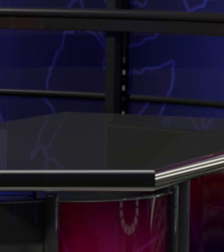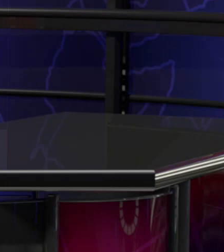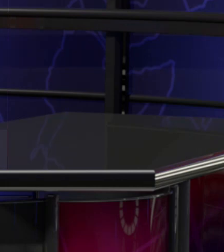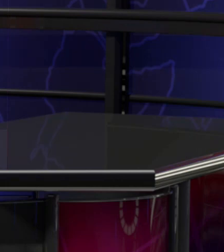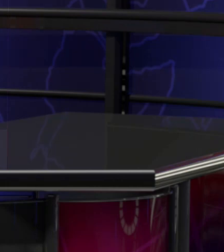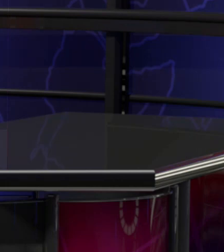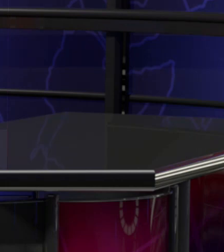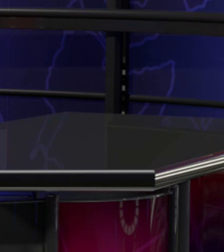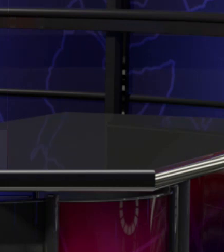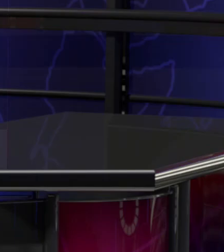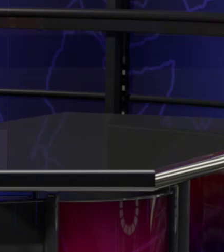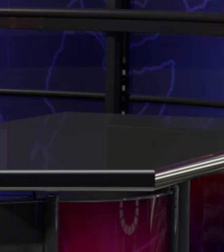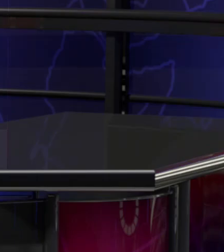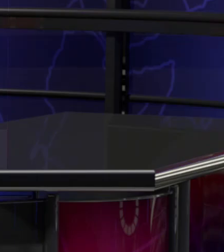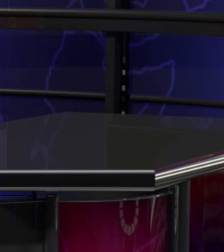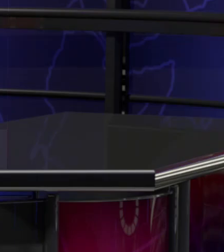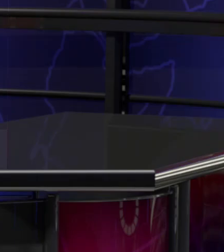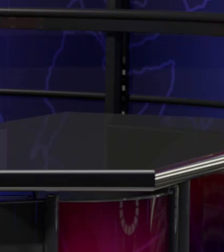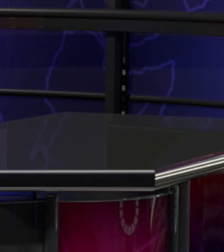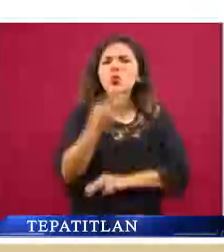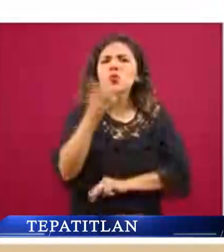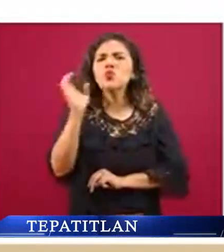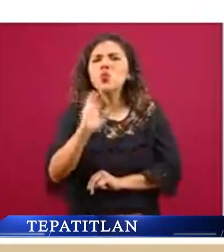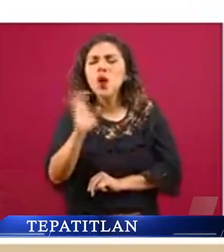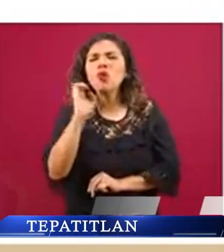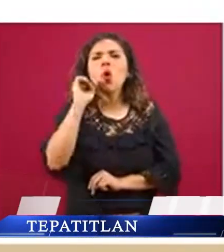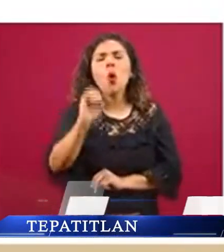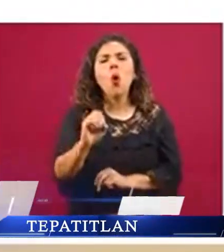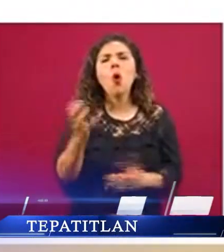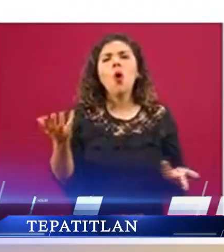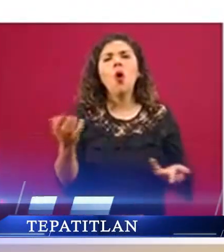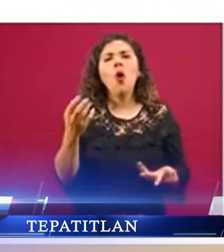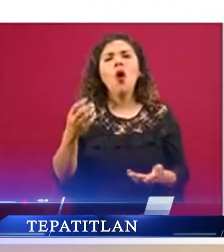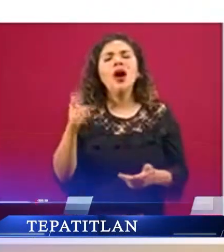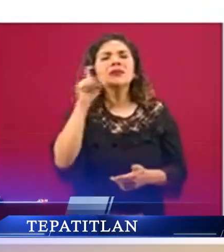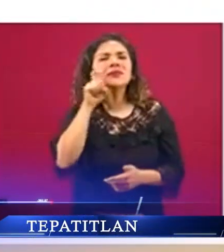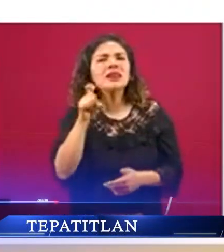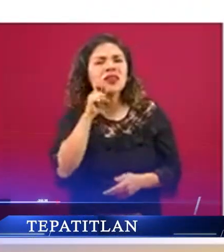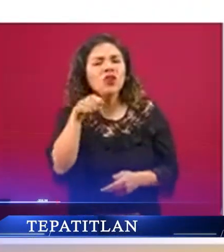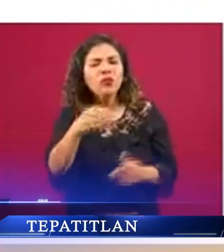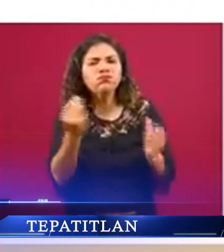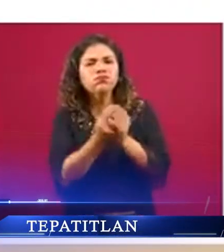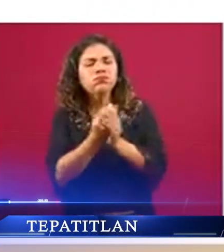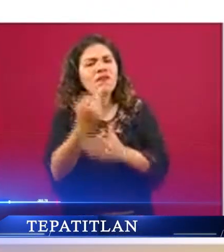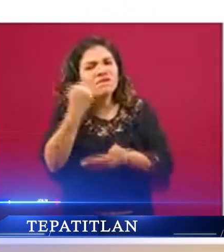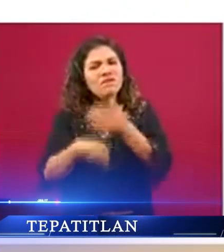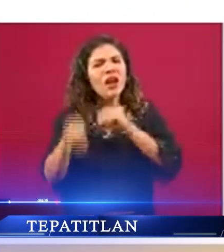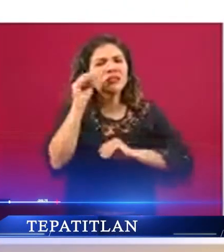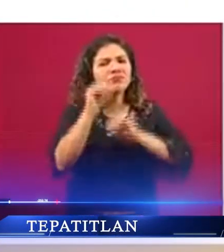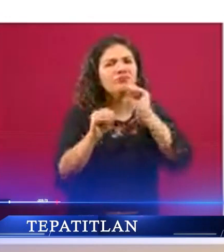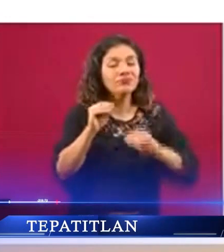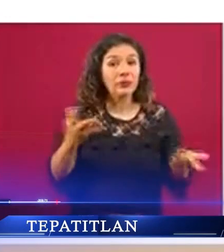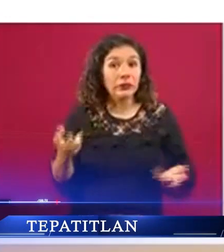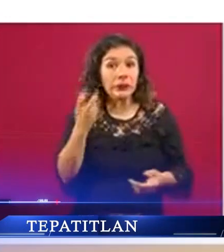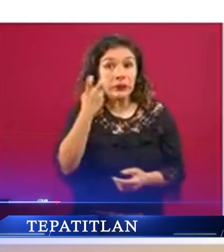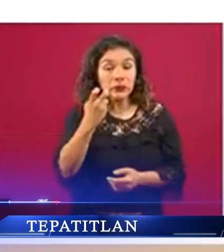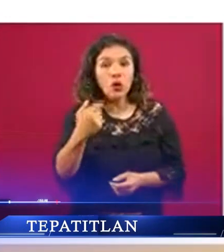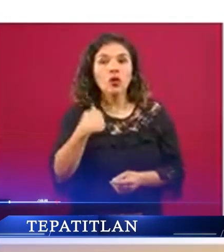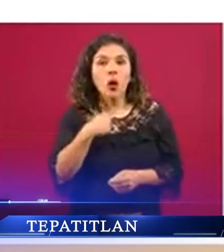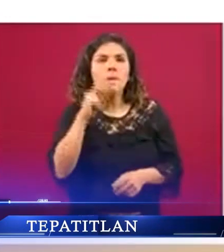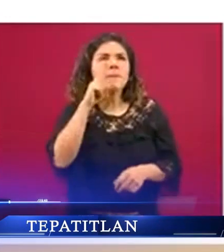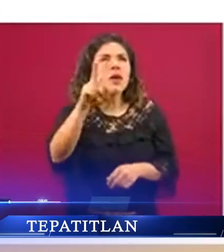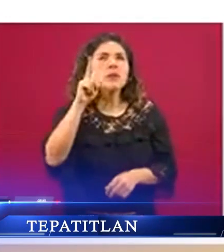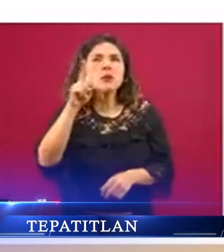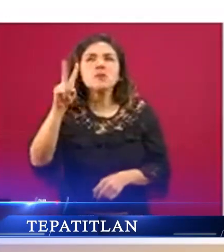COVID aquí en México, que varía en datos. Decidimos una serie de criterios para ver qué entidades federativas